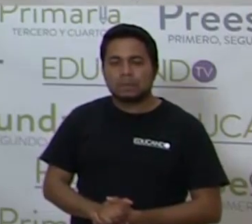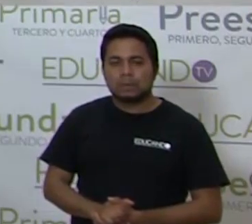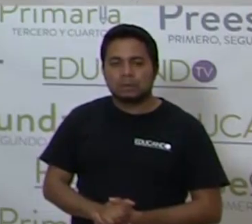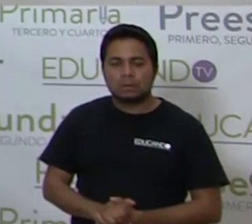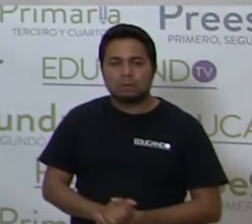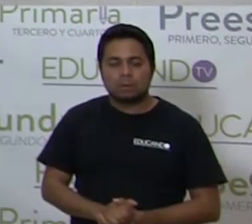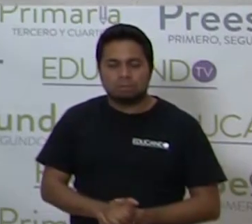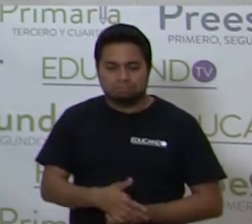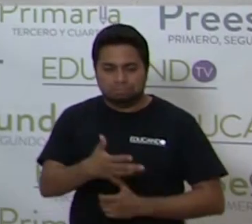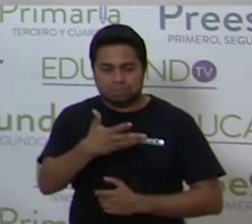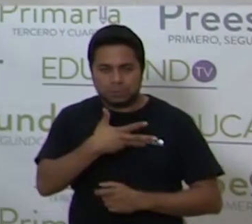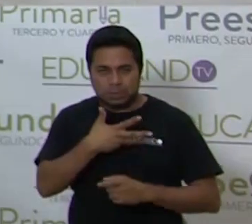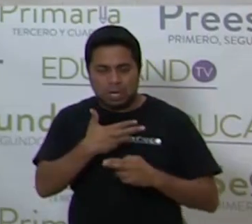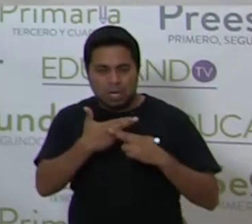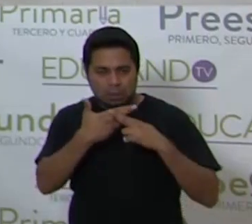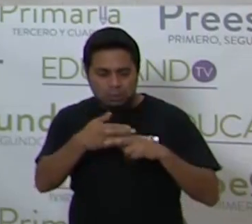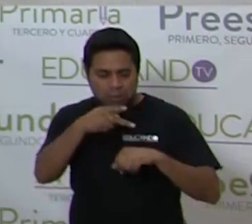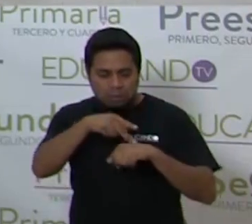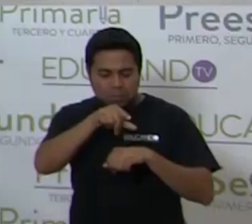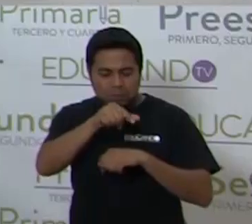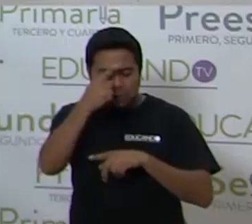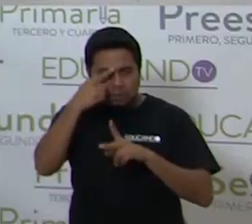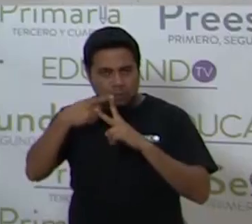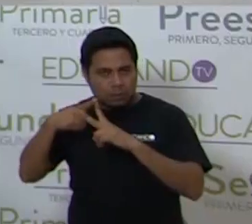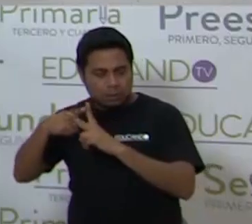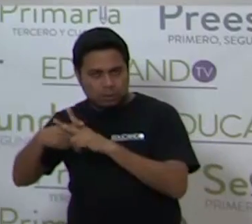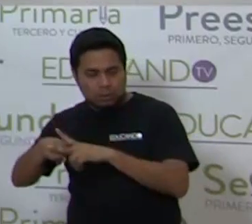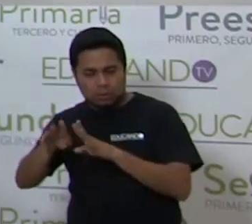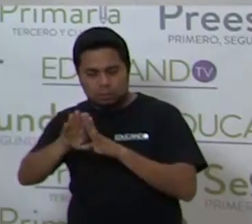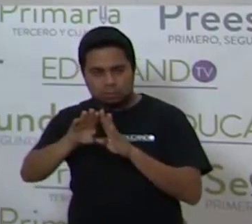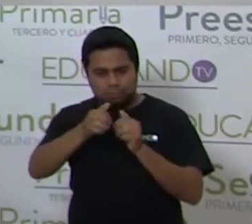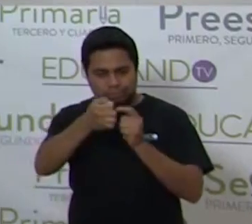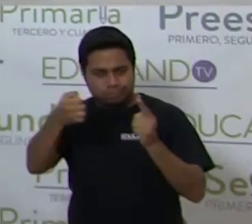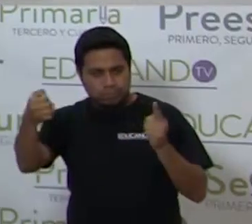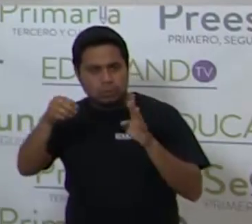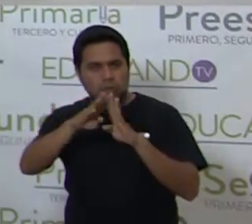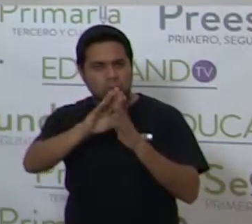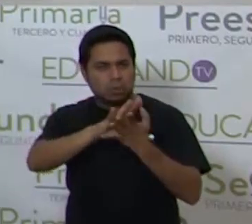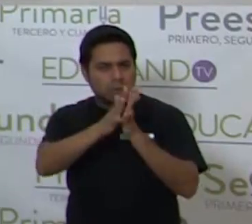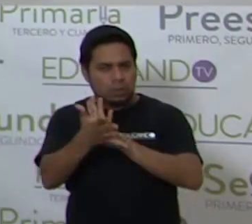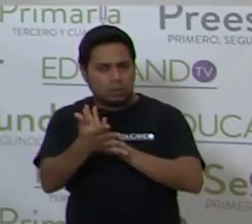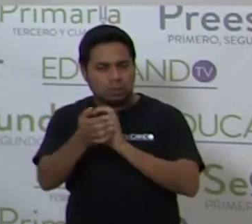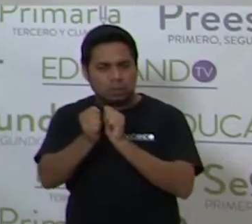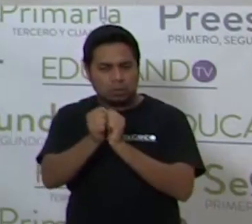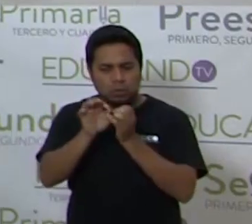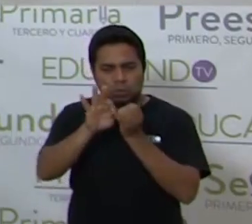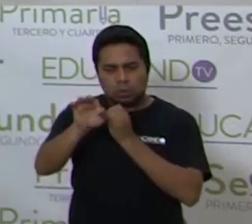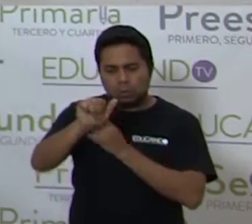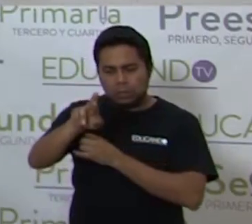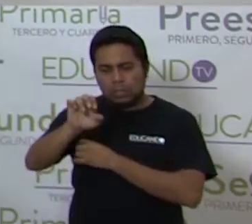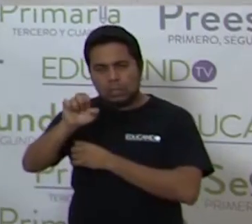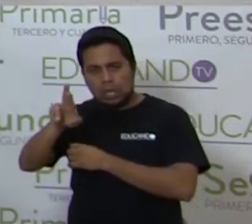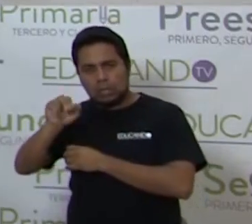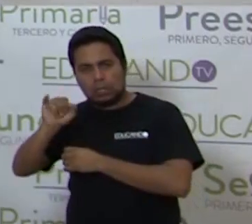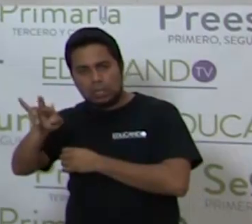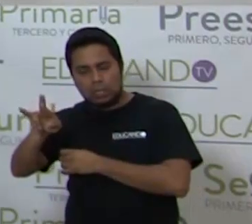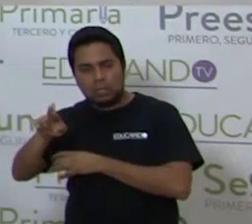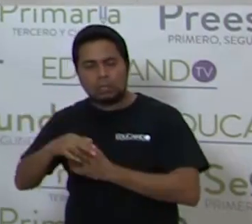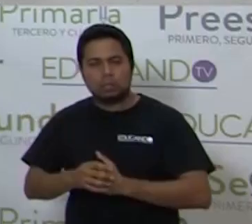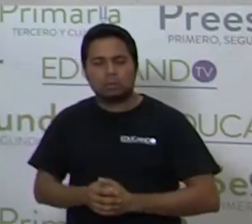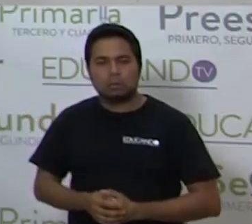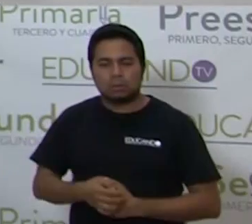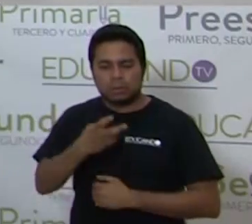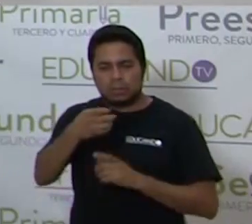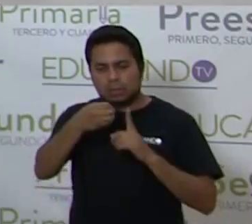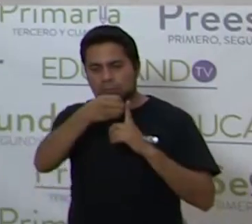Tenga suficientes piedritas para empezar. ¿Cómo lo podemos convertir? Con terminación ar, ir,